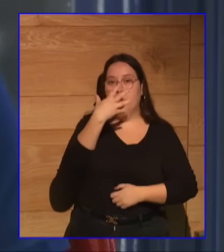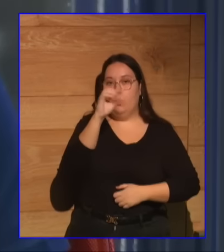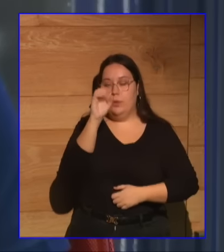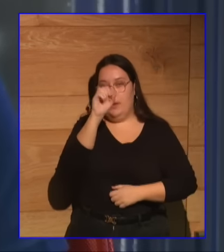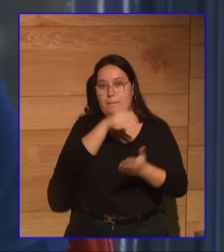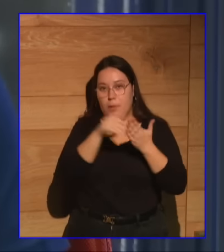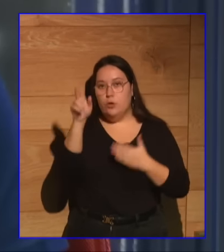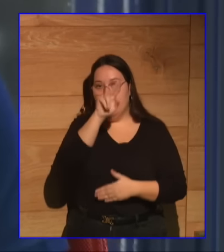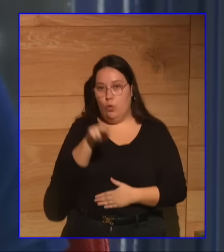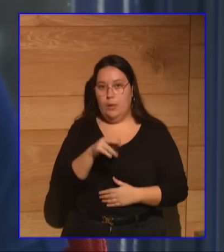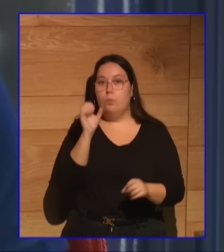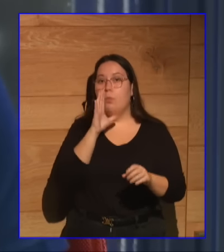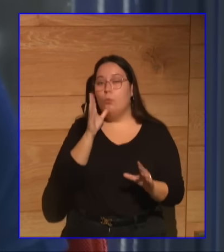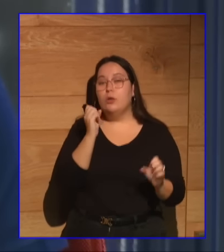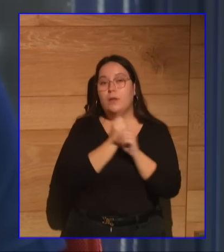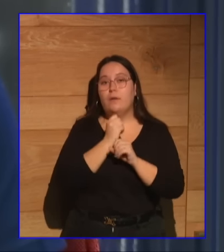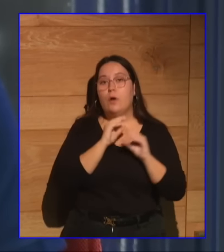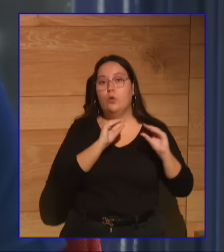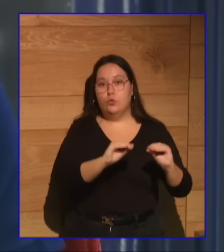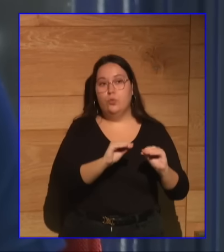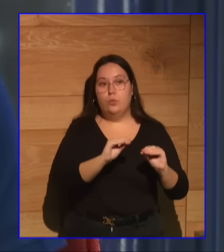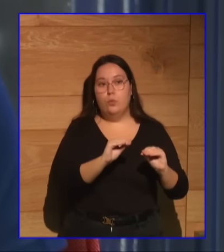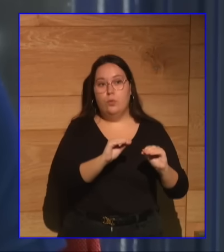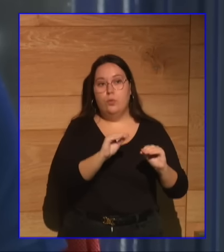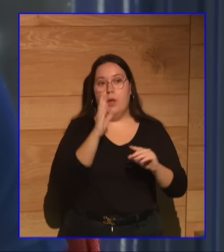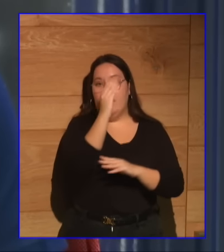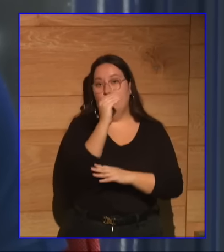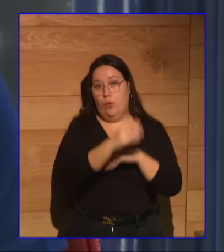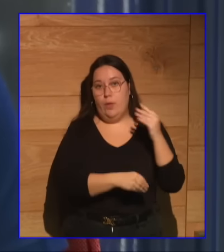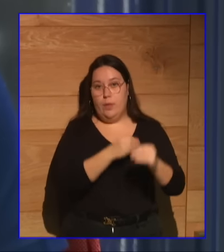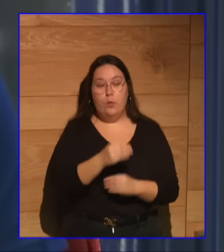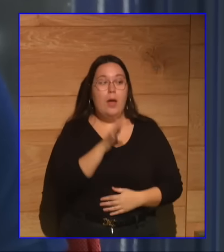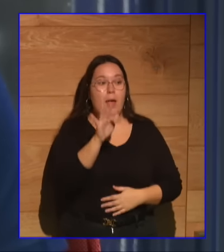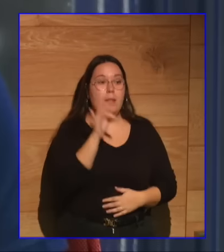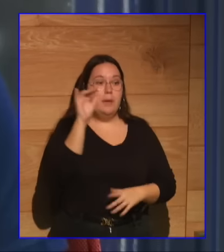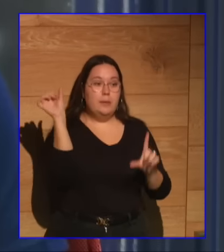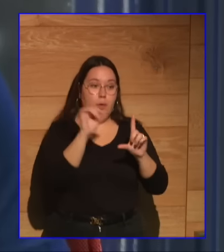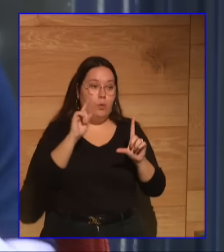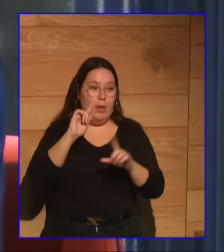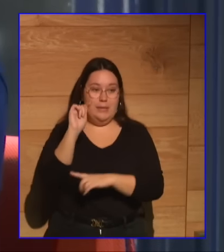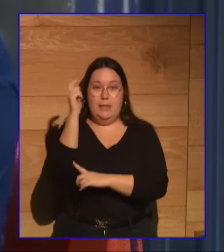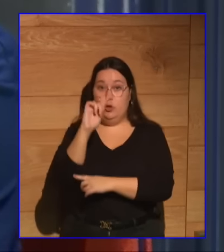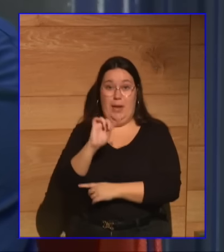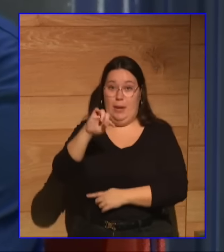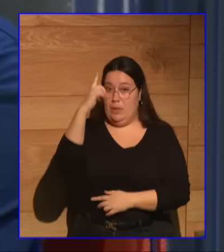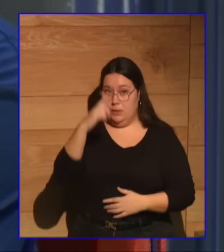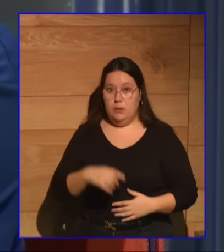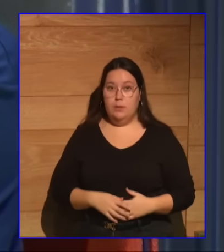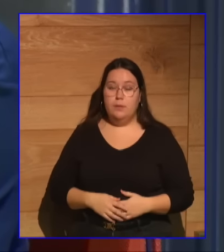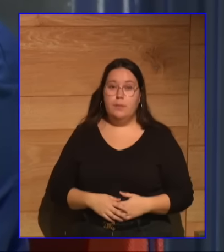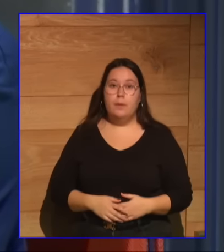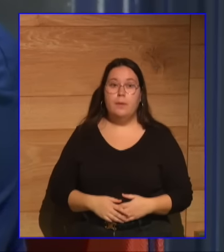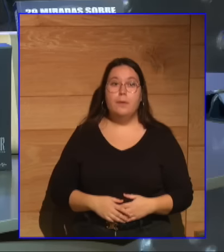$250 millones por su trabajo en Hawái haciendo dinosaurios. Sí, pero además sigue siendo la película más exitosa de la carrera de Spielberg.